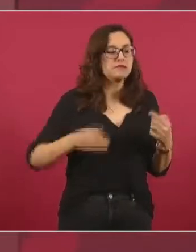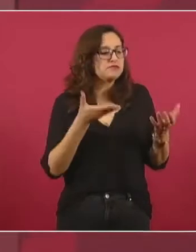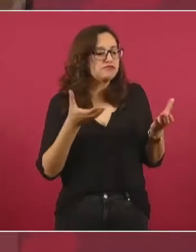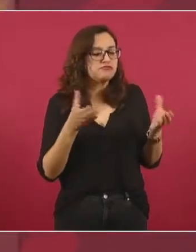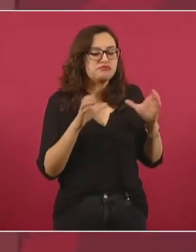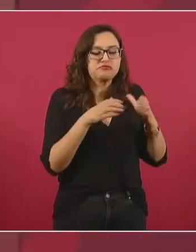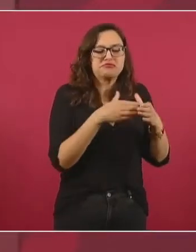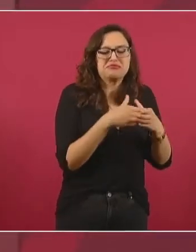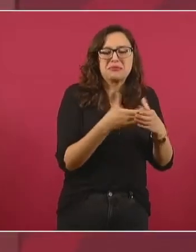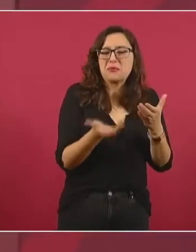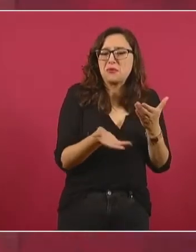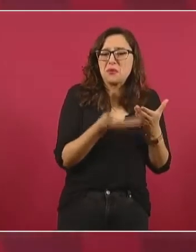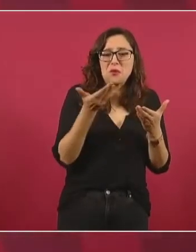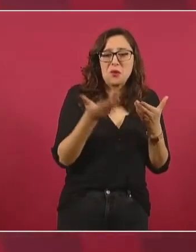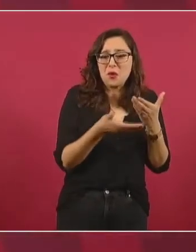una minoría.